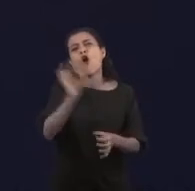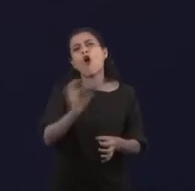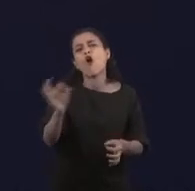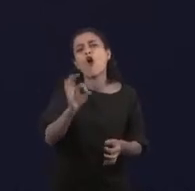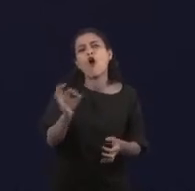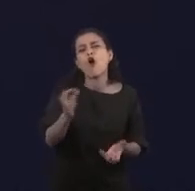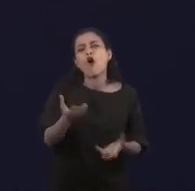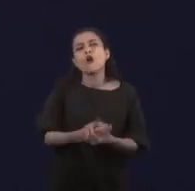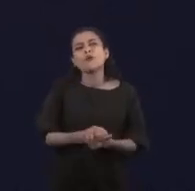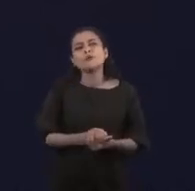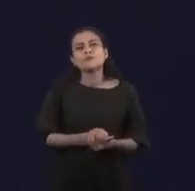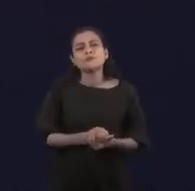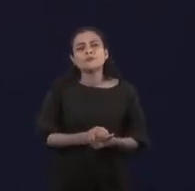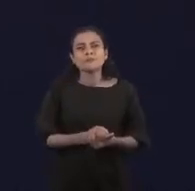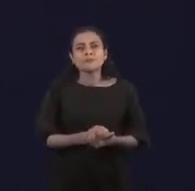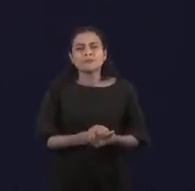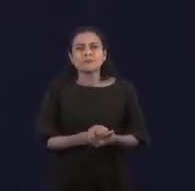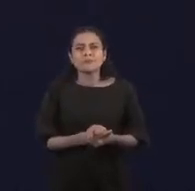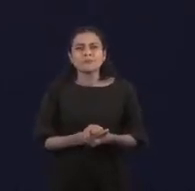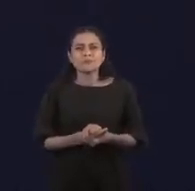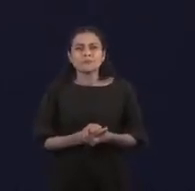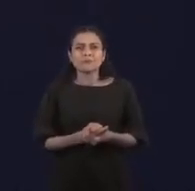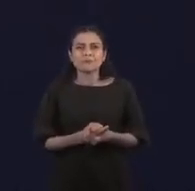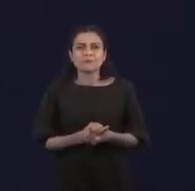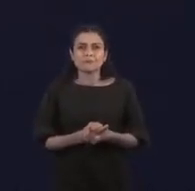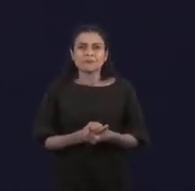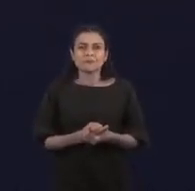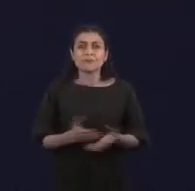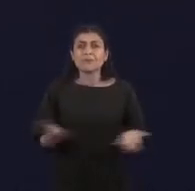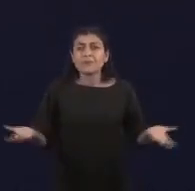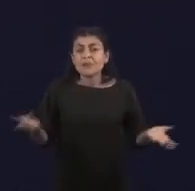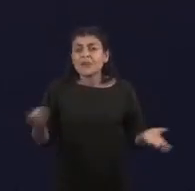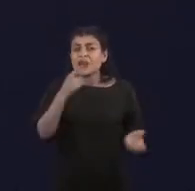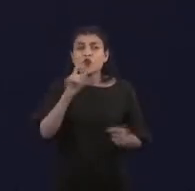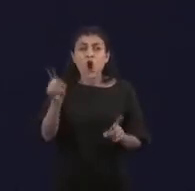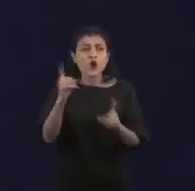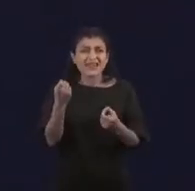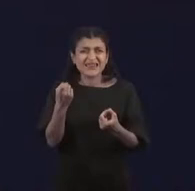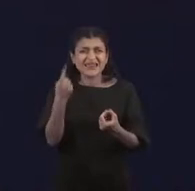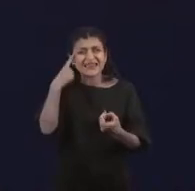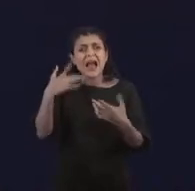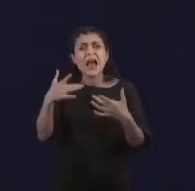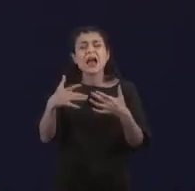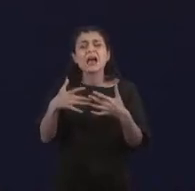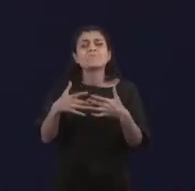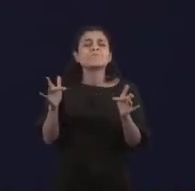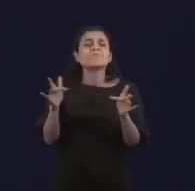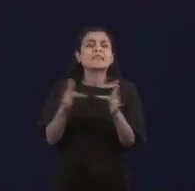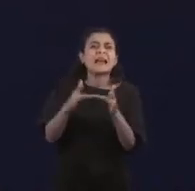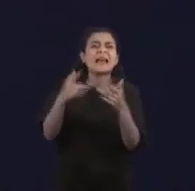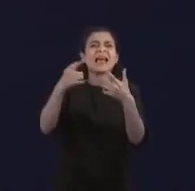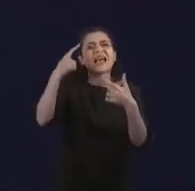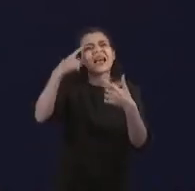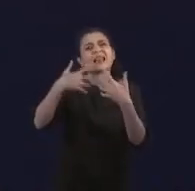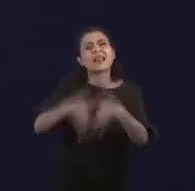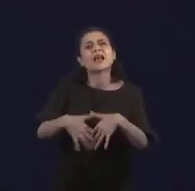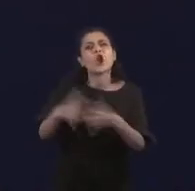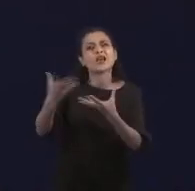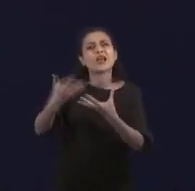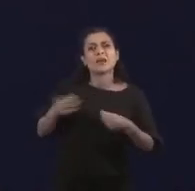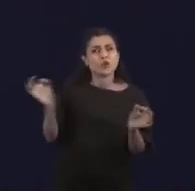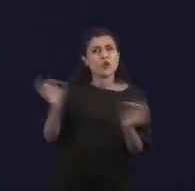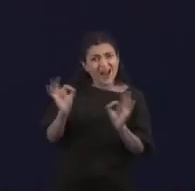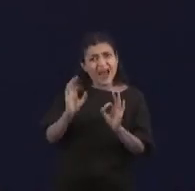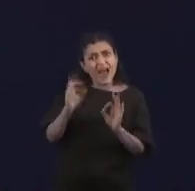¿cómo decirlo? O sin esa inteligencia artificial, dentro de poco tal vez empecemos a ver